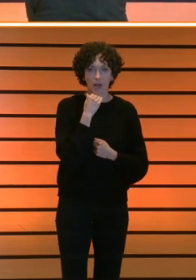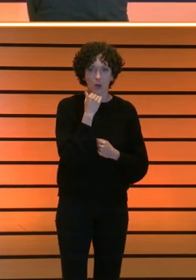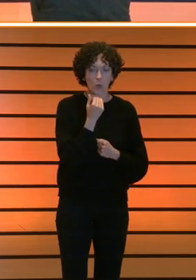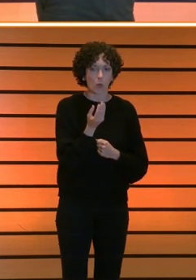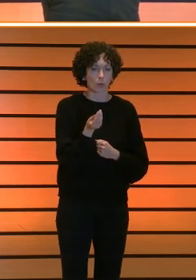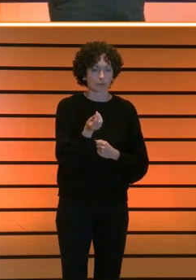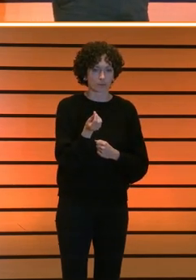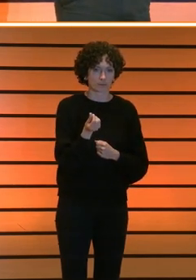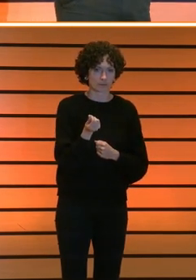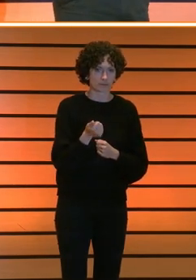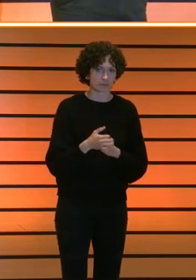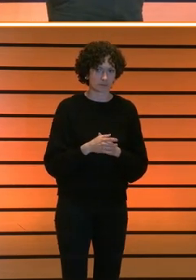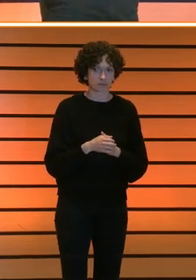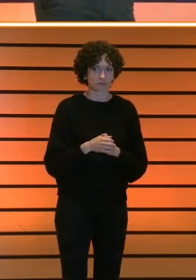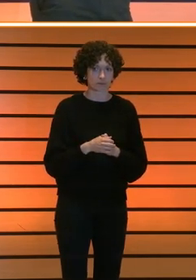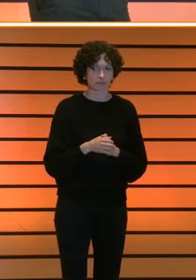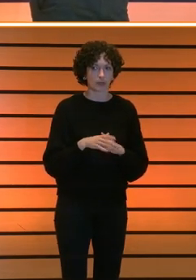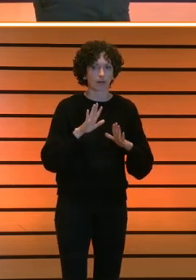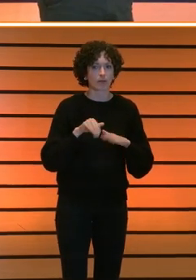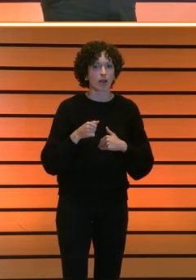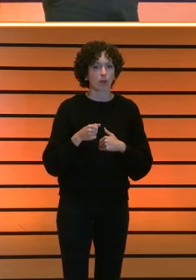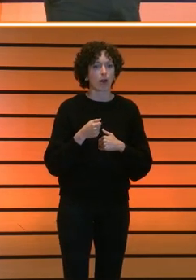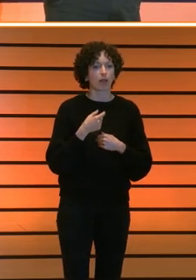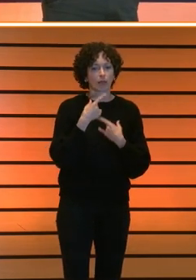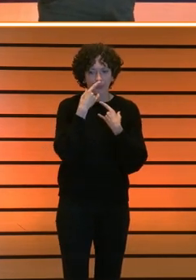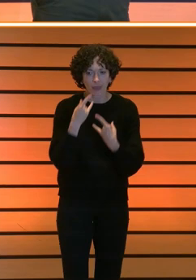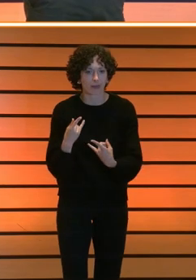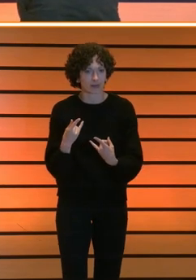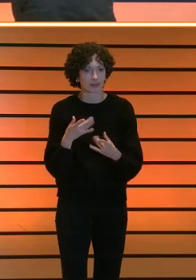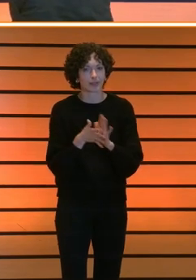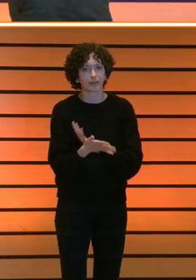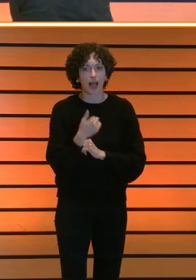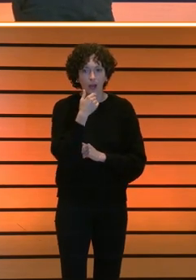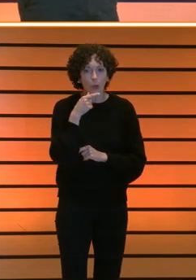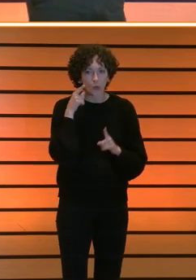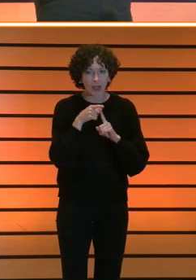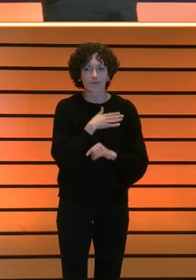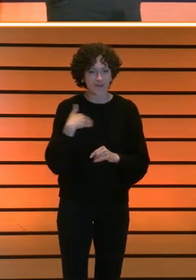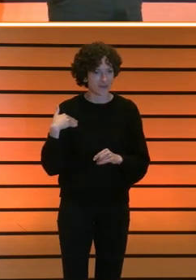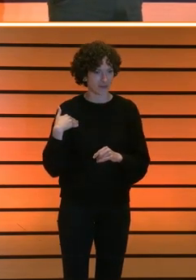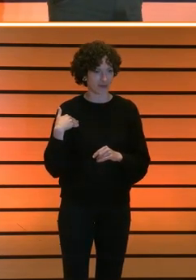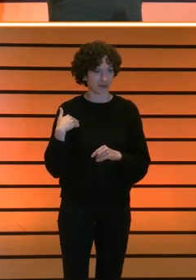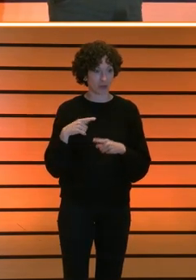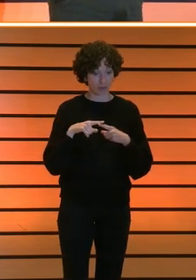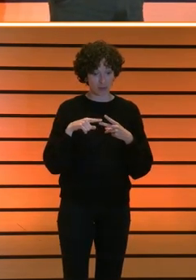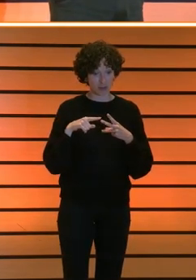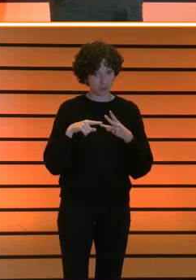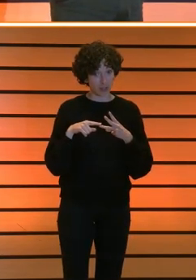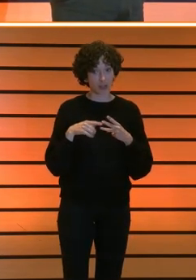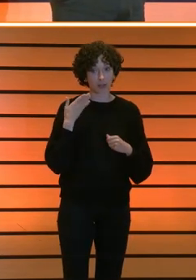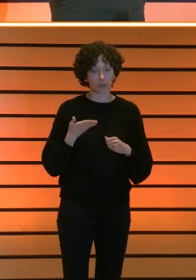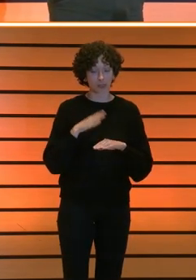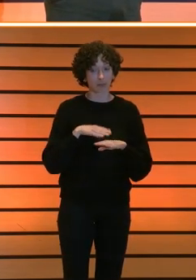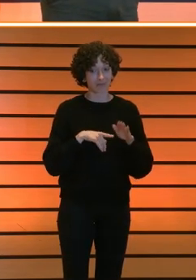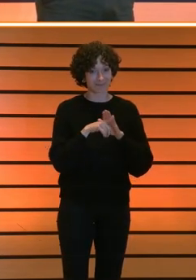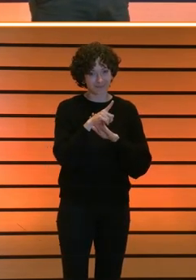tiene que generar adhesión es decir que es una cosa que quieres usar o sea estas tres partes son esenciales a la hora